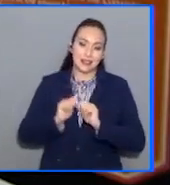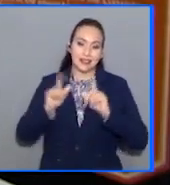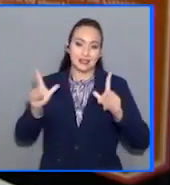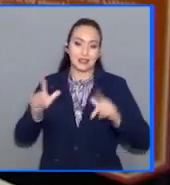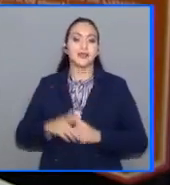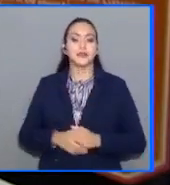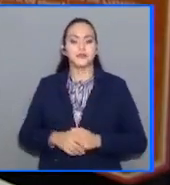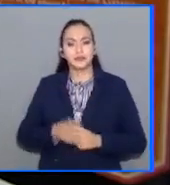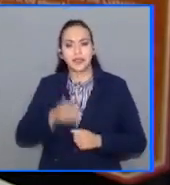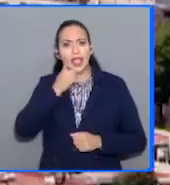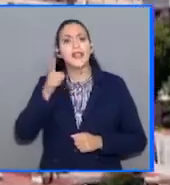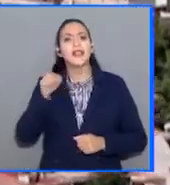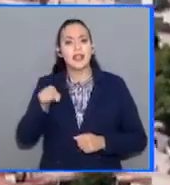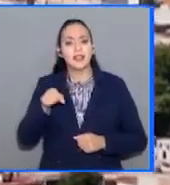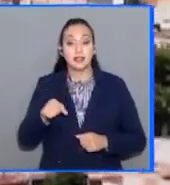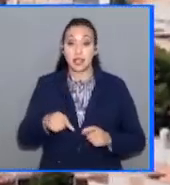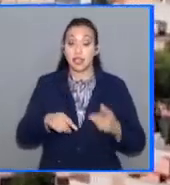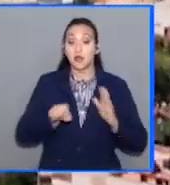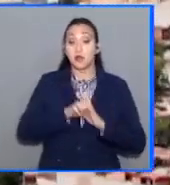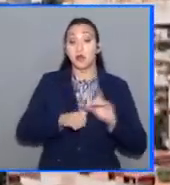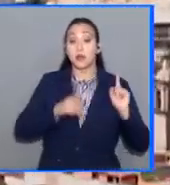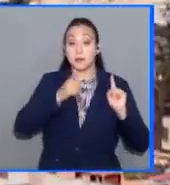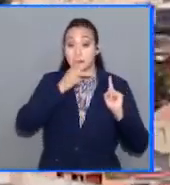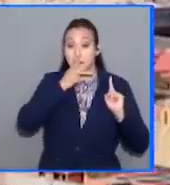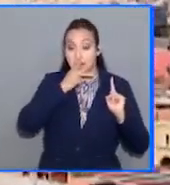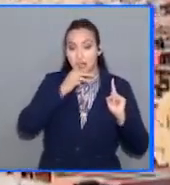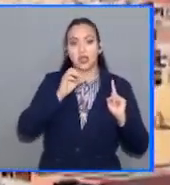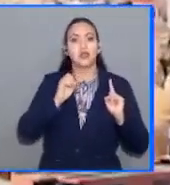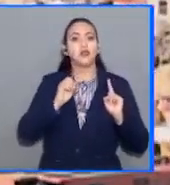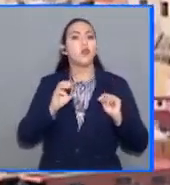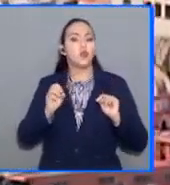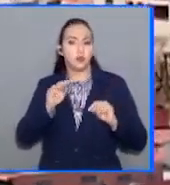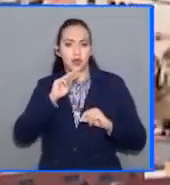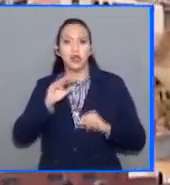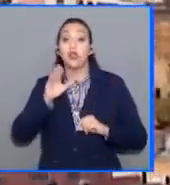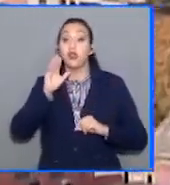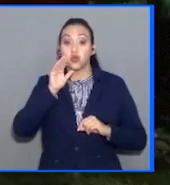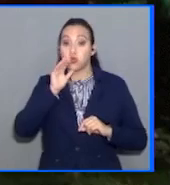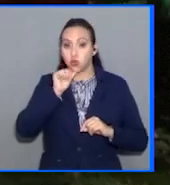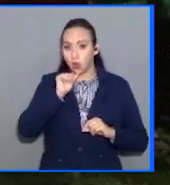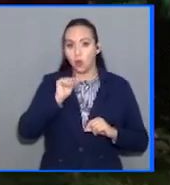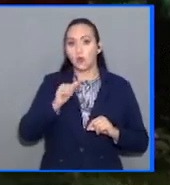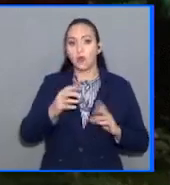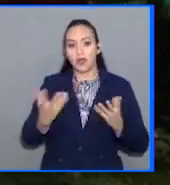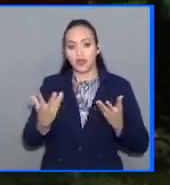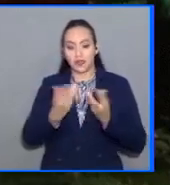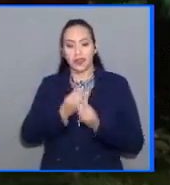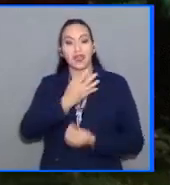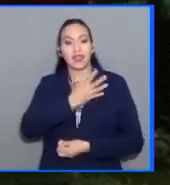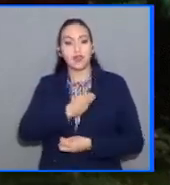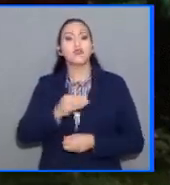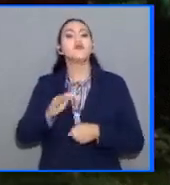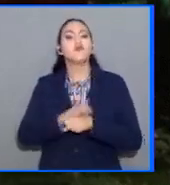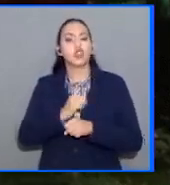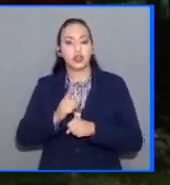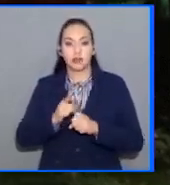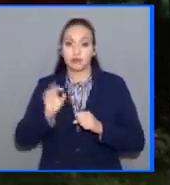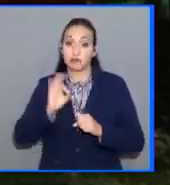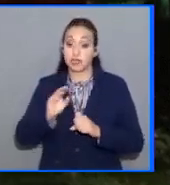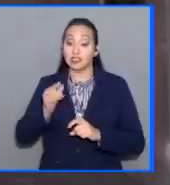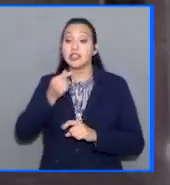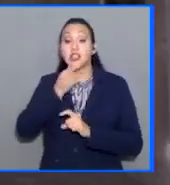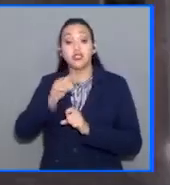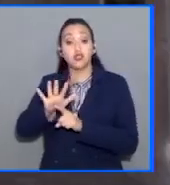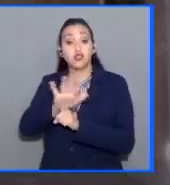la pérdida de la patria potestad como consecuencia del despliegue de la conducta de alienación parental, misma que se consideraba